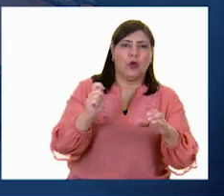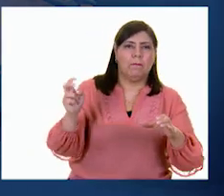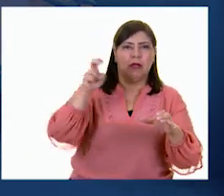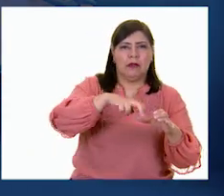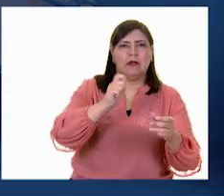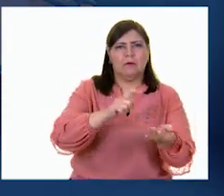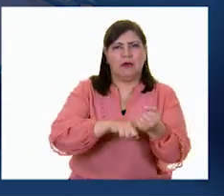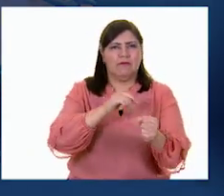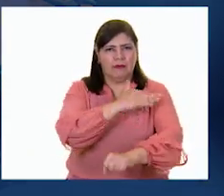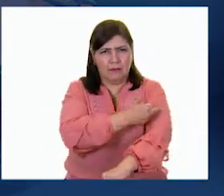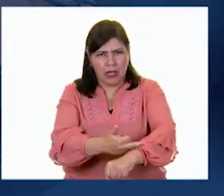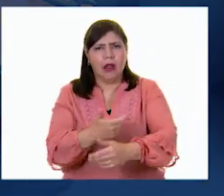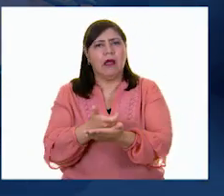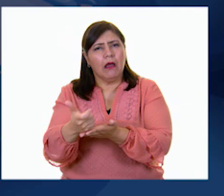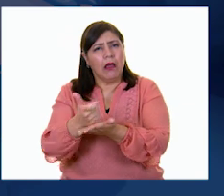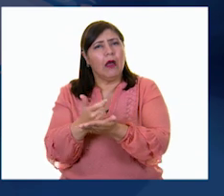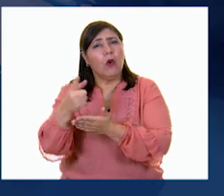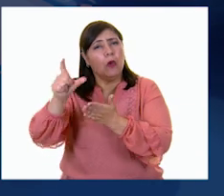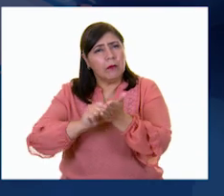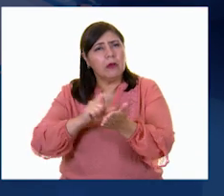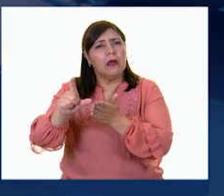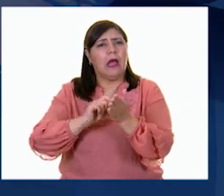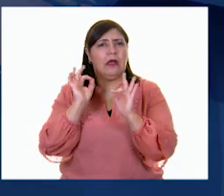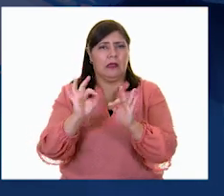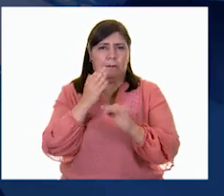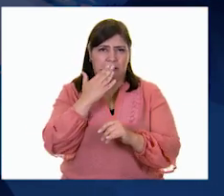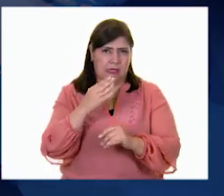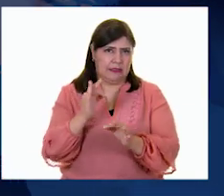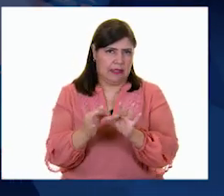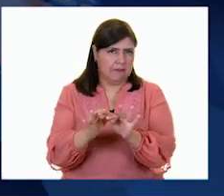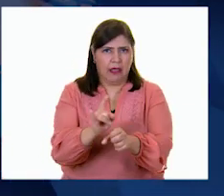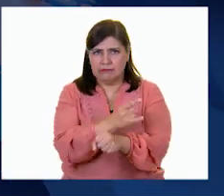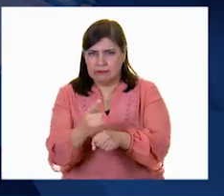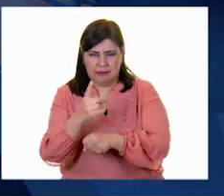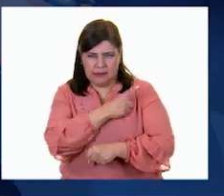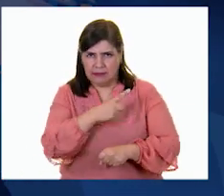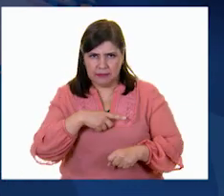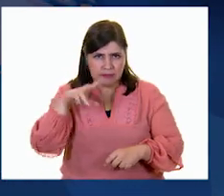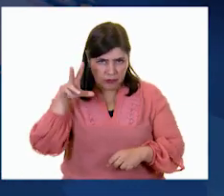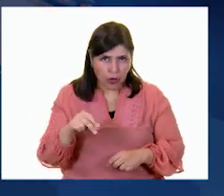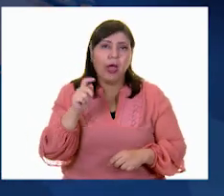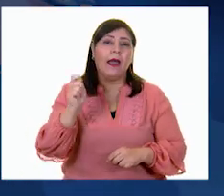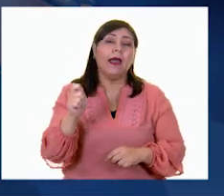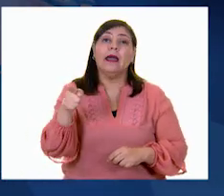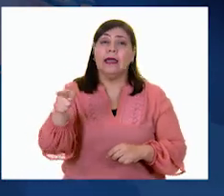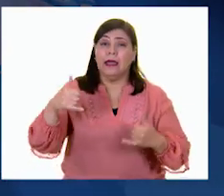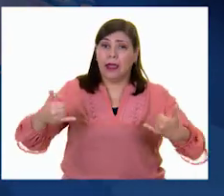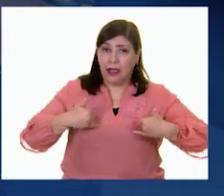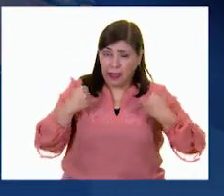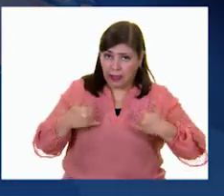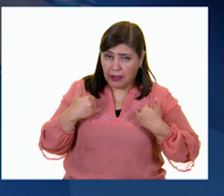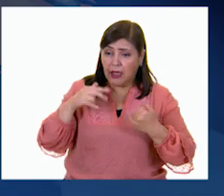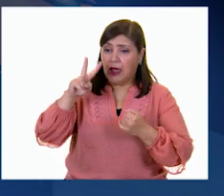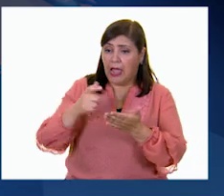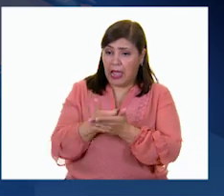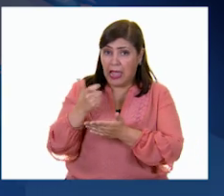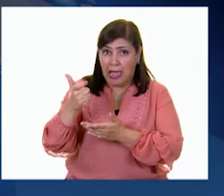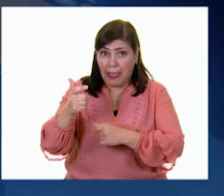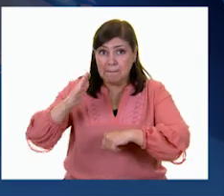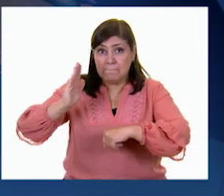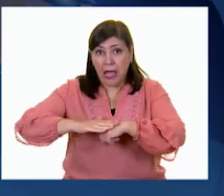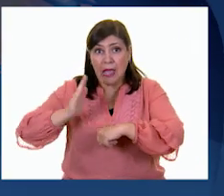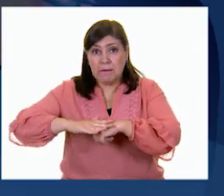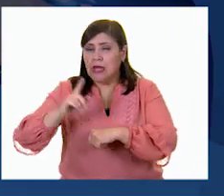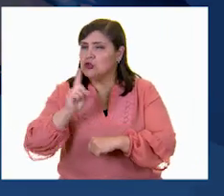rigurosamente adelantada en todas las casas de asistencia. Por regla general, conviene que los jóvenes interesados no reciban más dinero que el